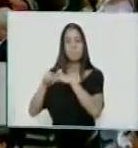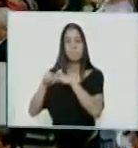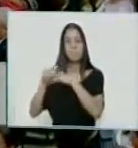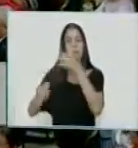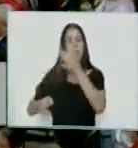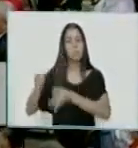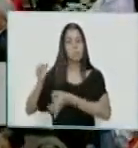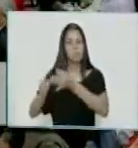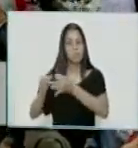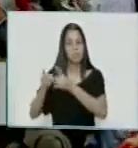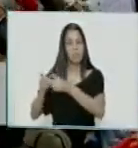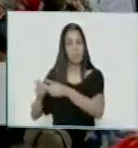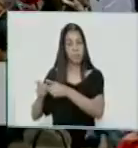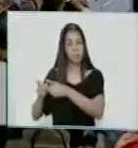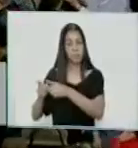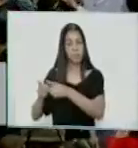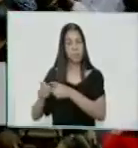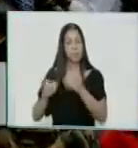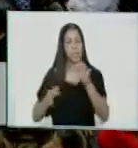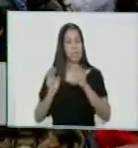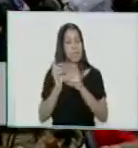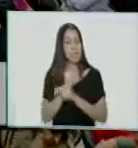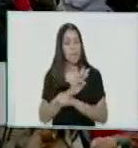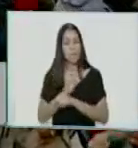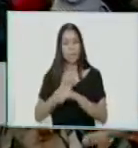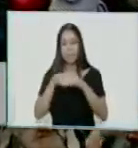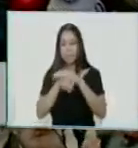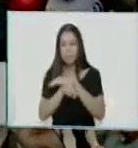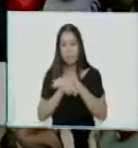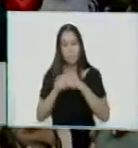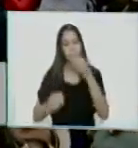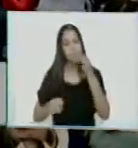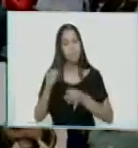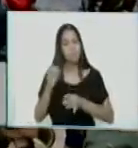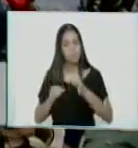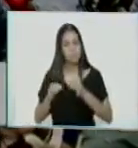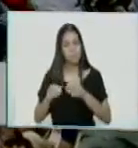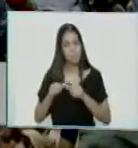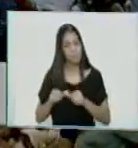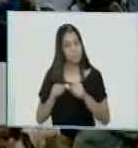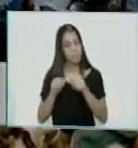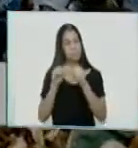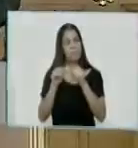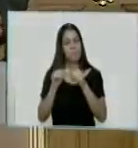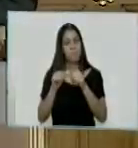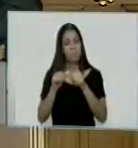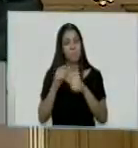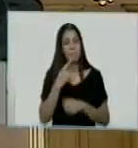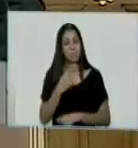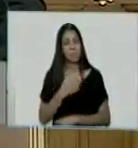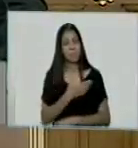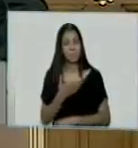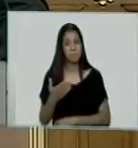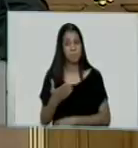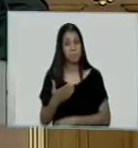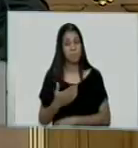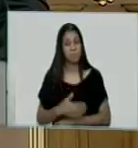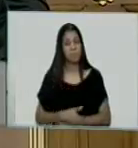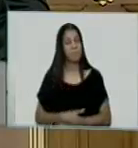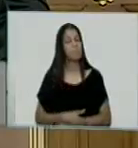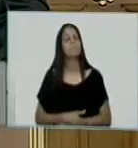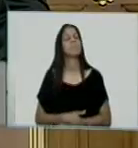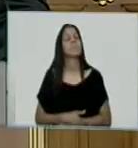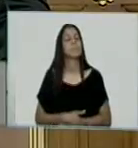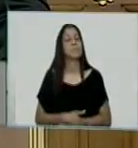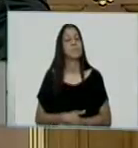Justicia, de manera que el juicio y las investigaciones sigan. Porque les debo decir algo, estos son